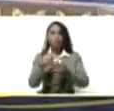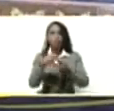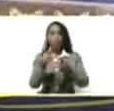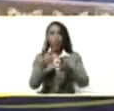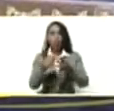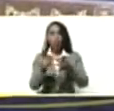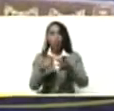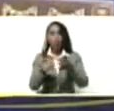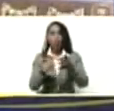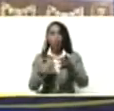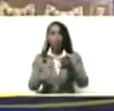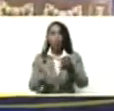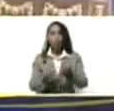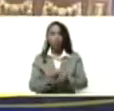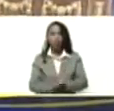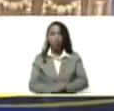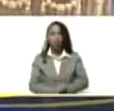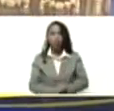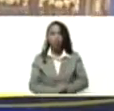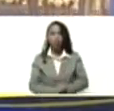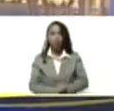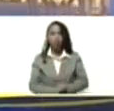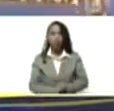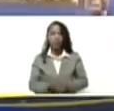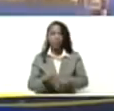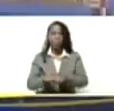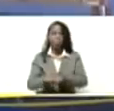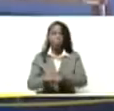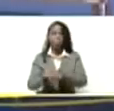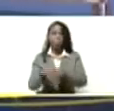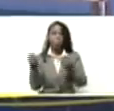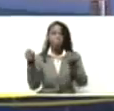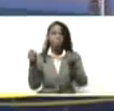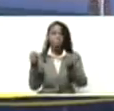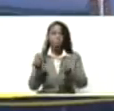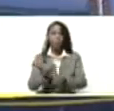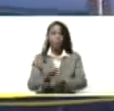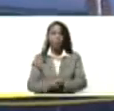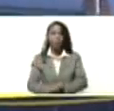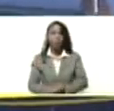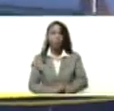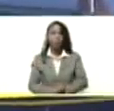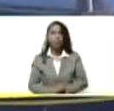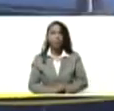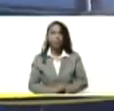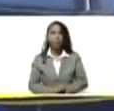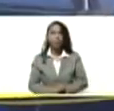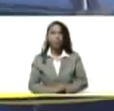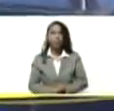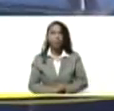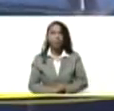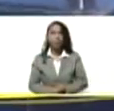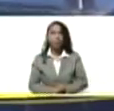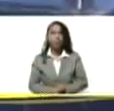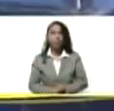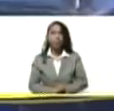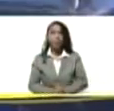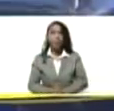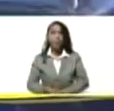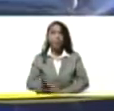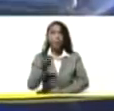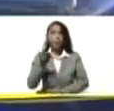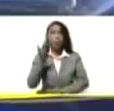2019 2020 habiendo crecido inclusive 100 150 y hasta 200 por ciento en un mes